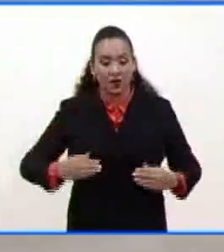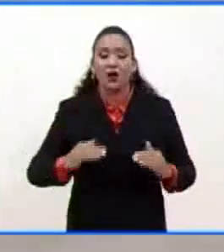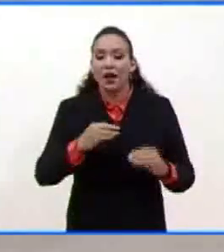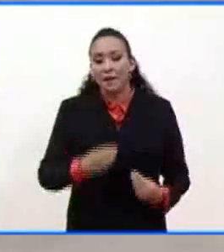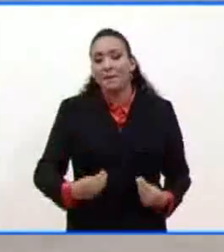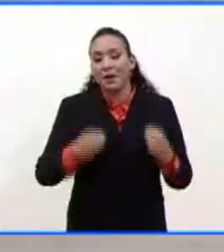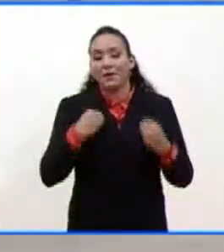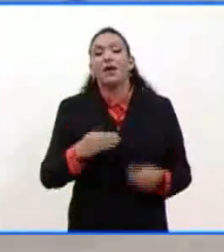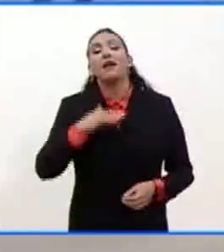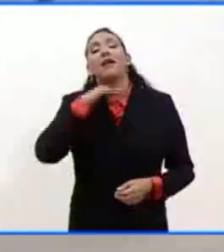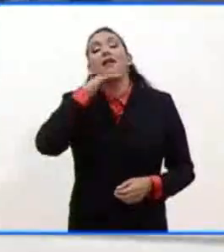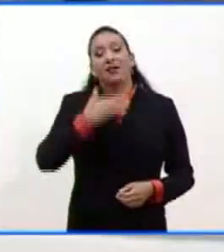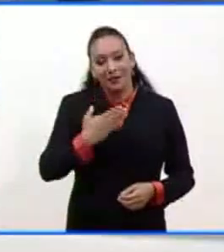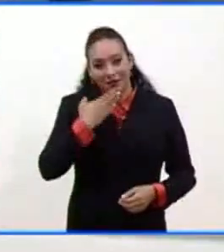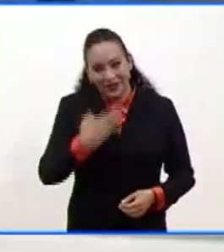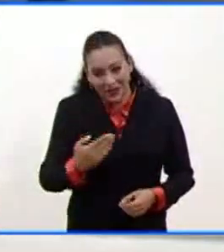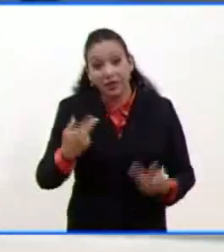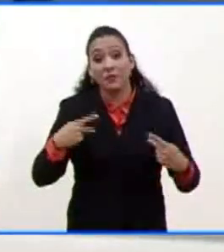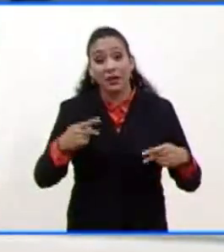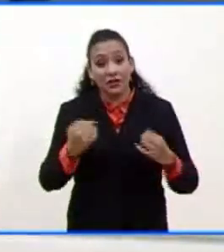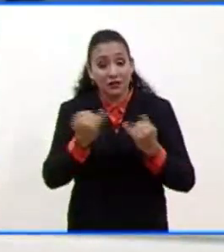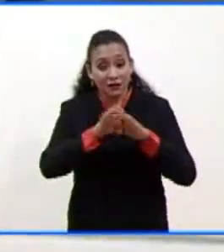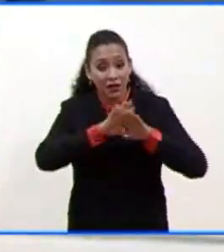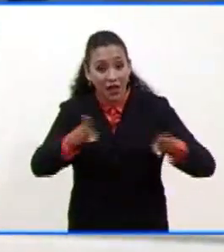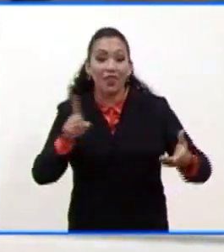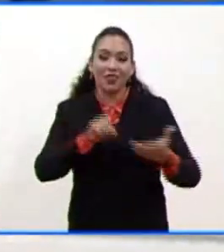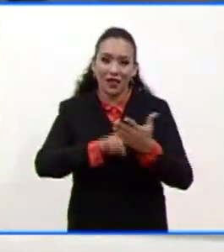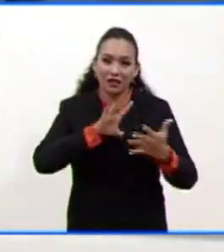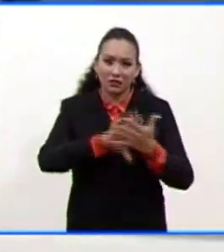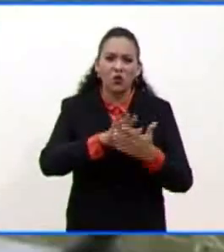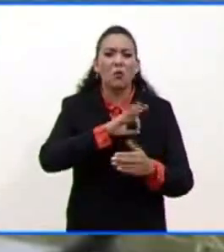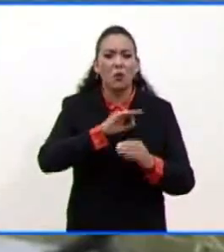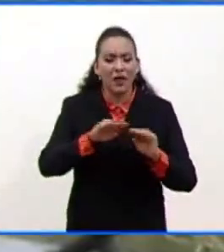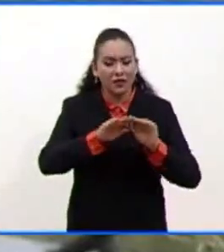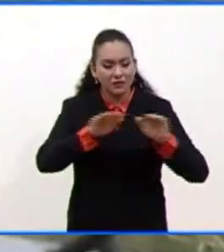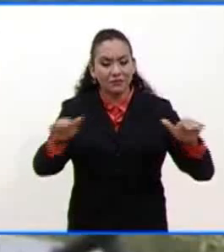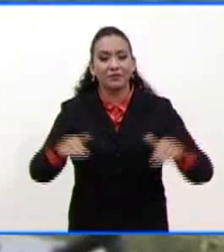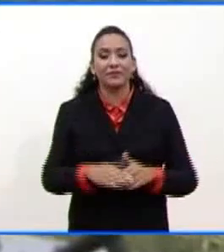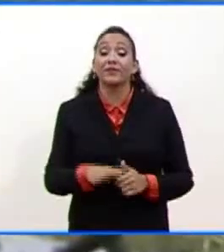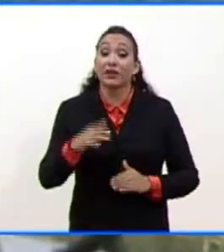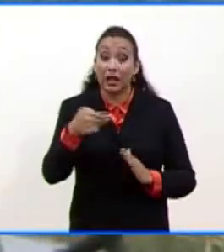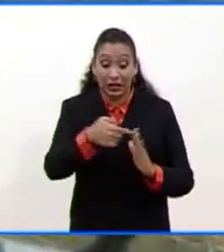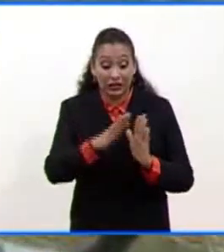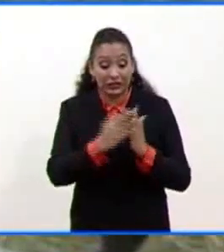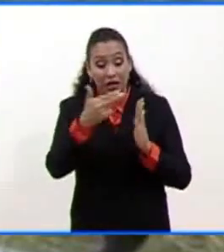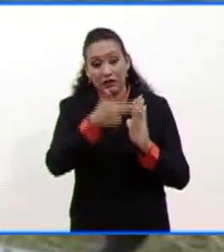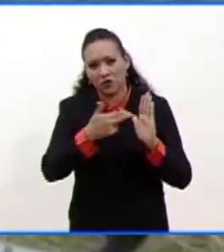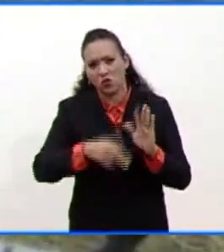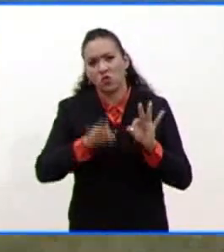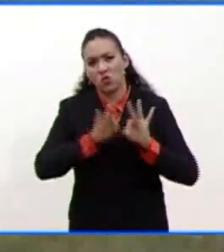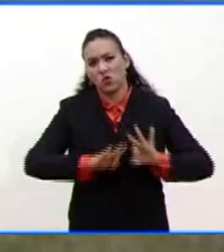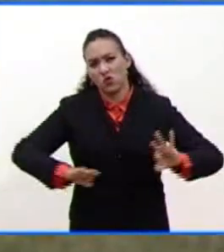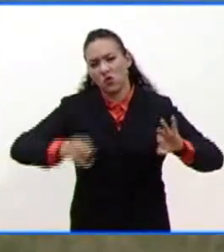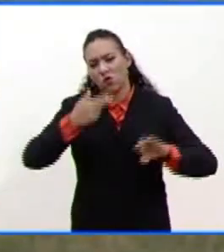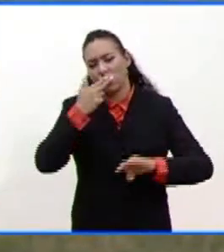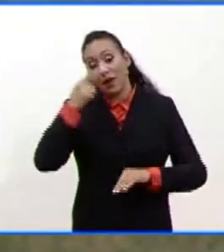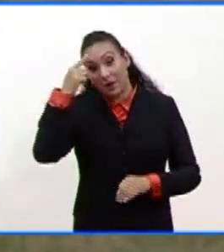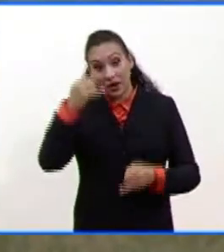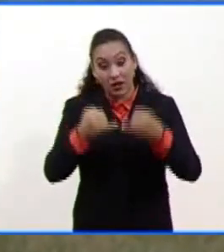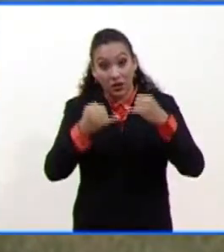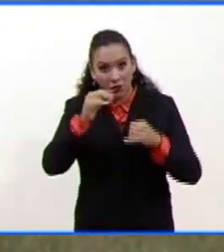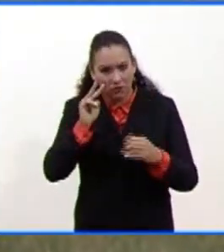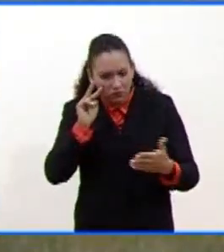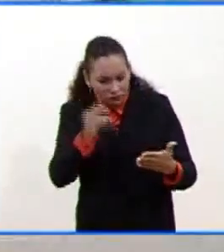y de igualdad a las personas privadas de la libertad. Ofrece herramientas útiles para que las personas juzgadoras garanticen